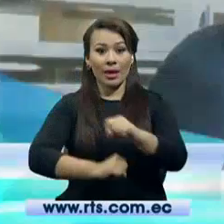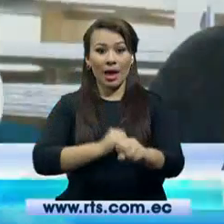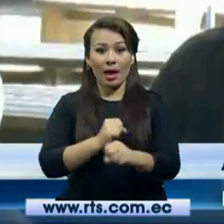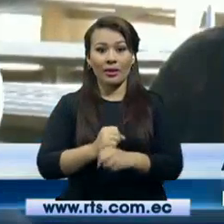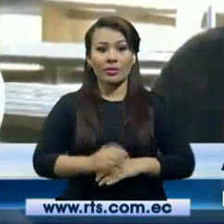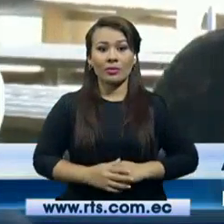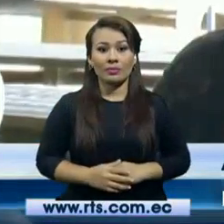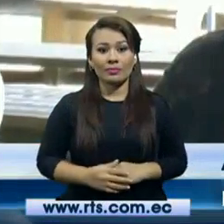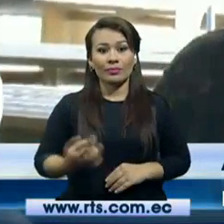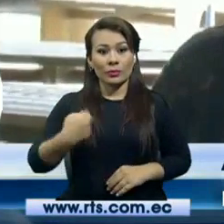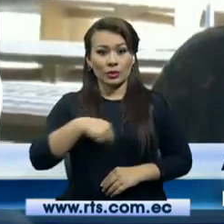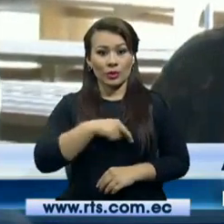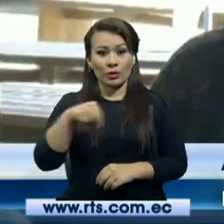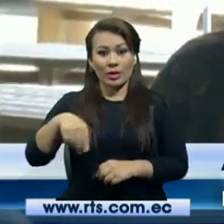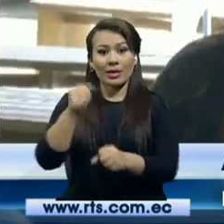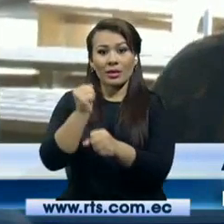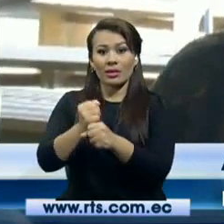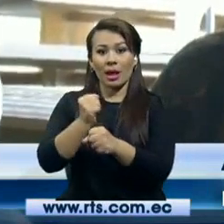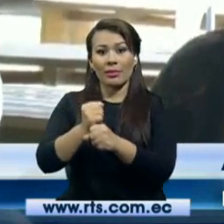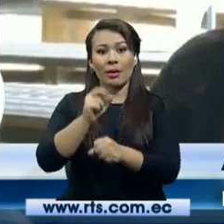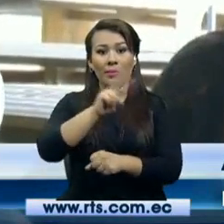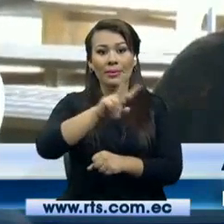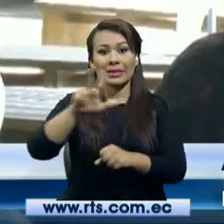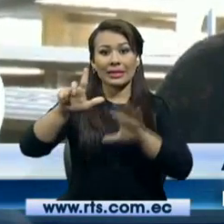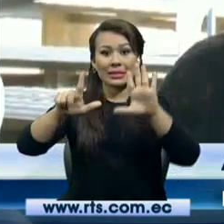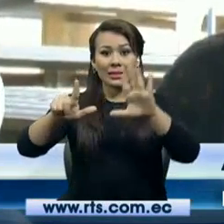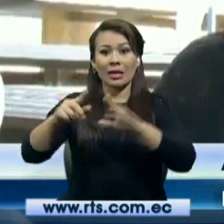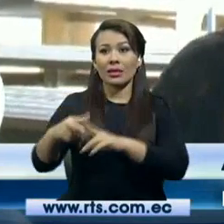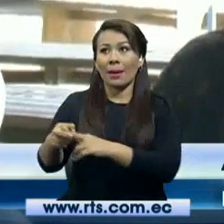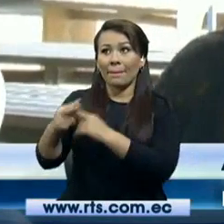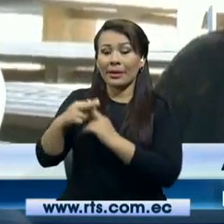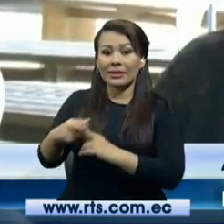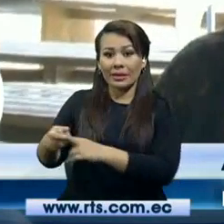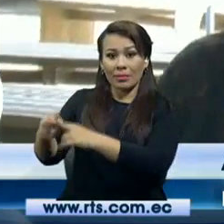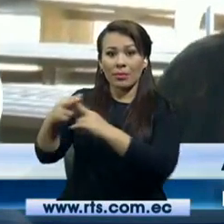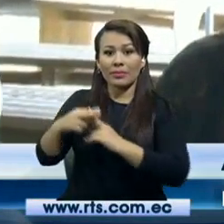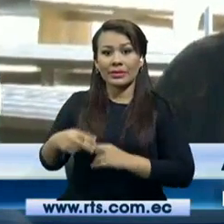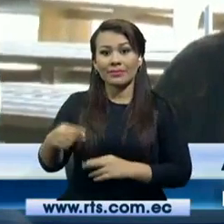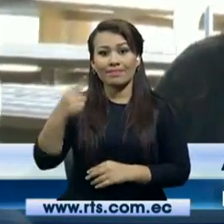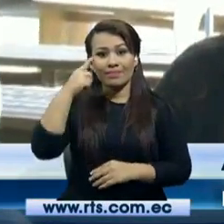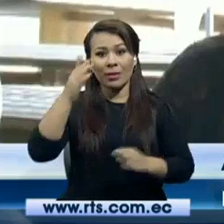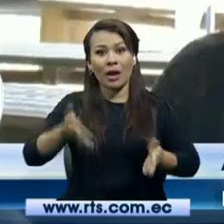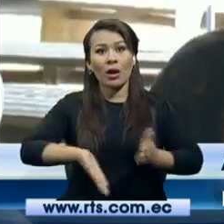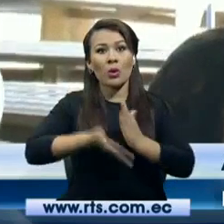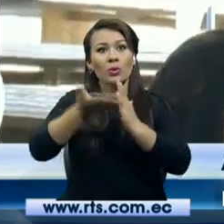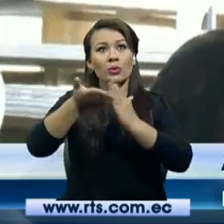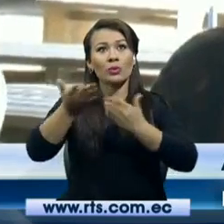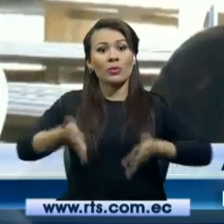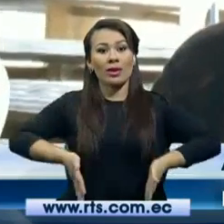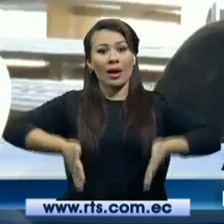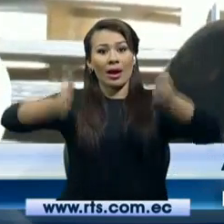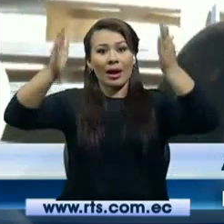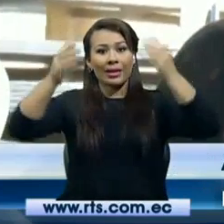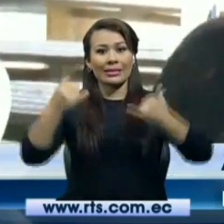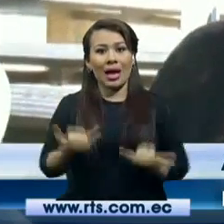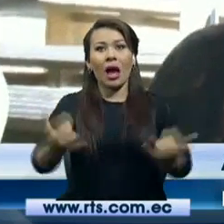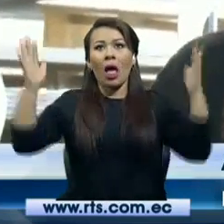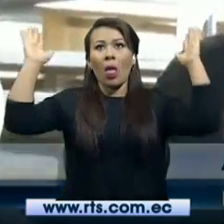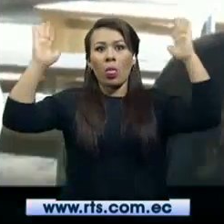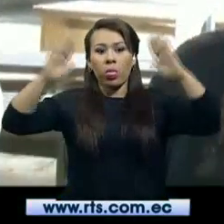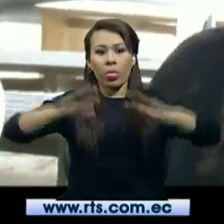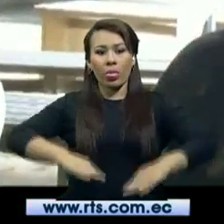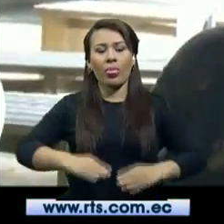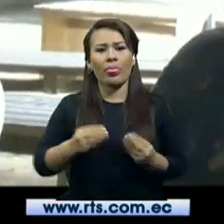y trabajar como 27 préstamos para hacer esa edificación, para terminarse en un